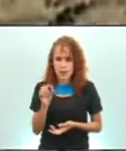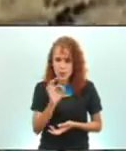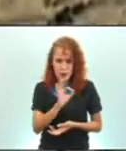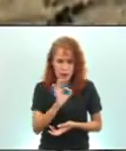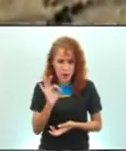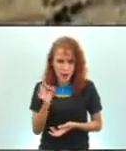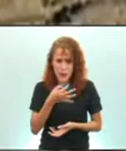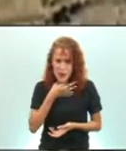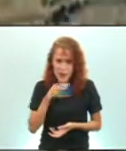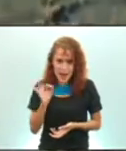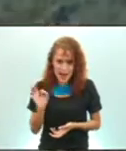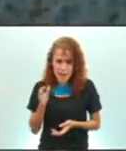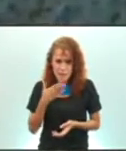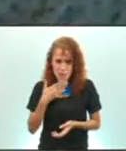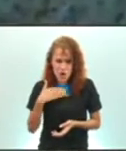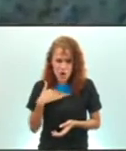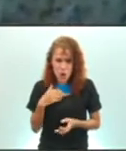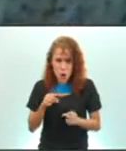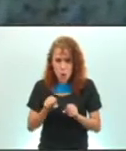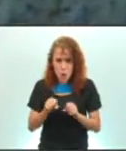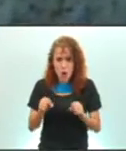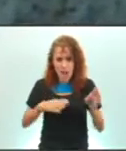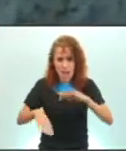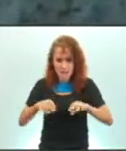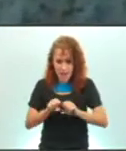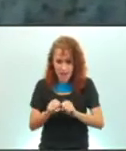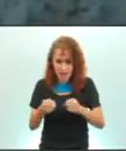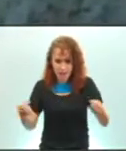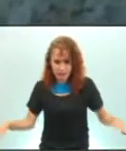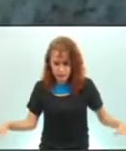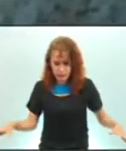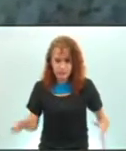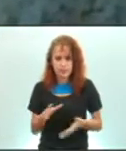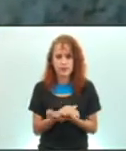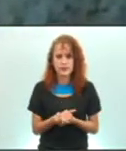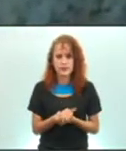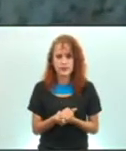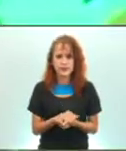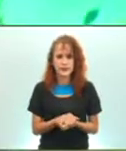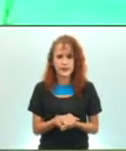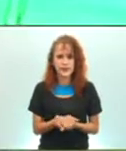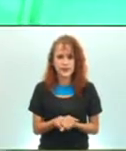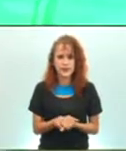Varadero no es el único ejemplo de cómo se erosionan nuestras playas.